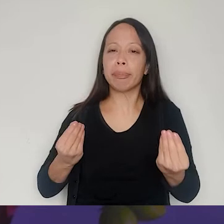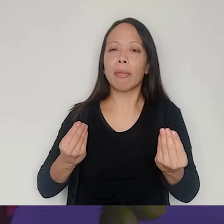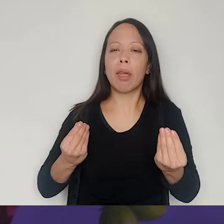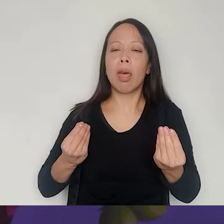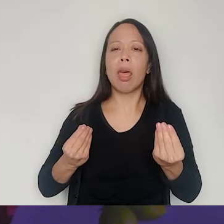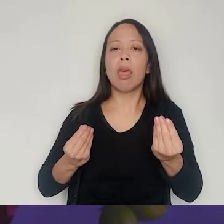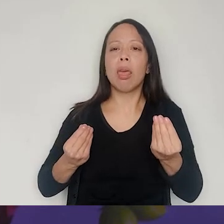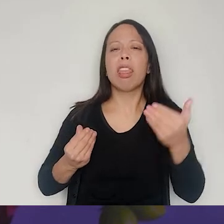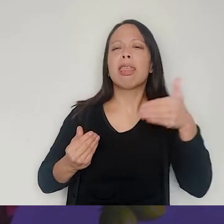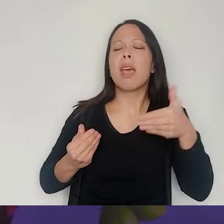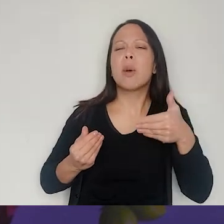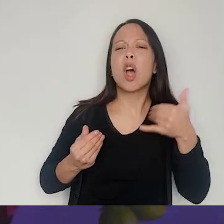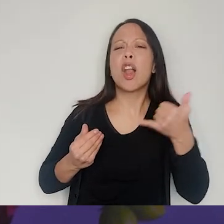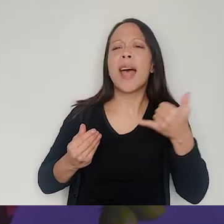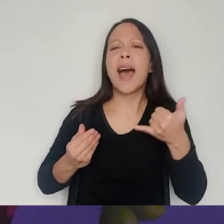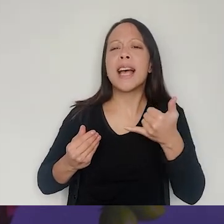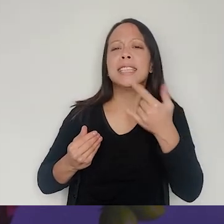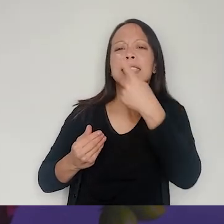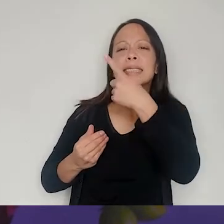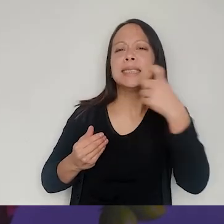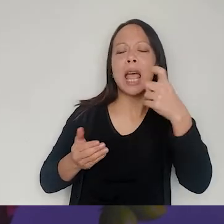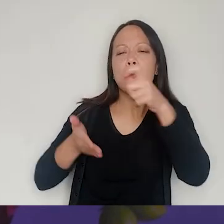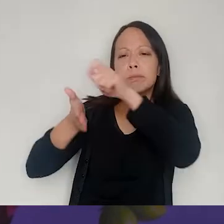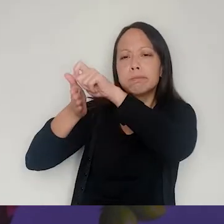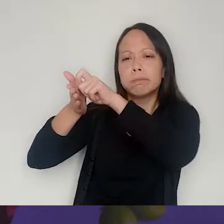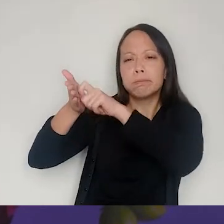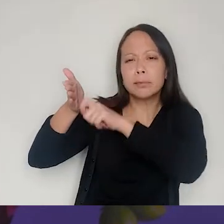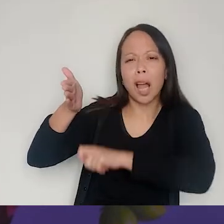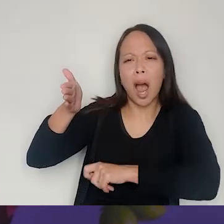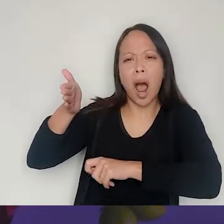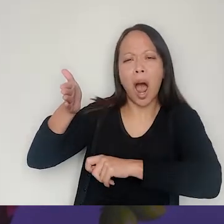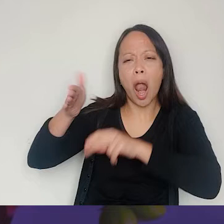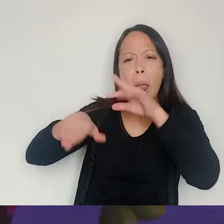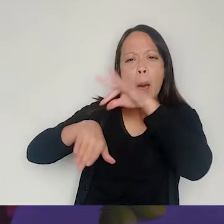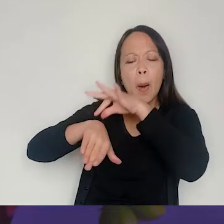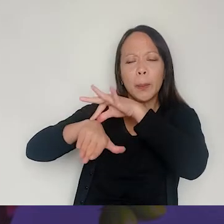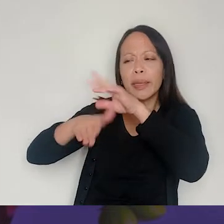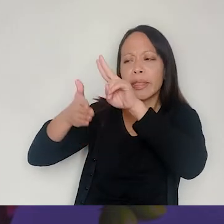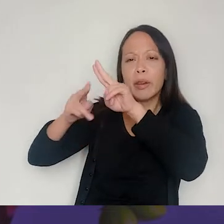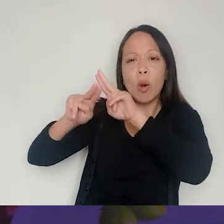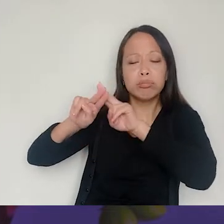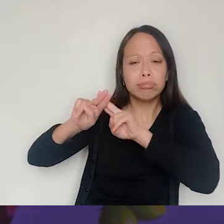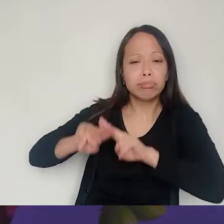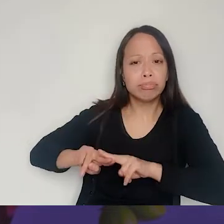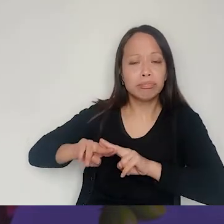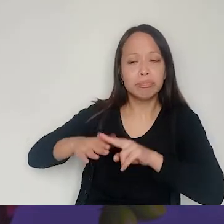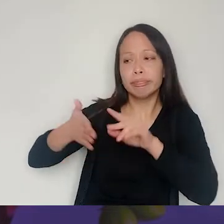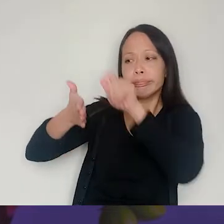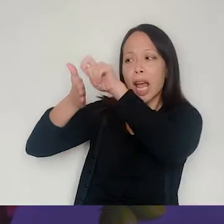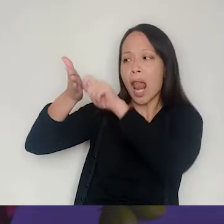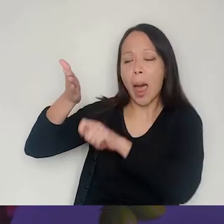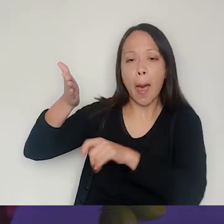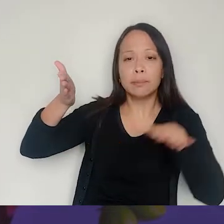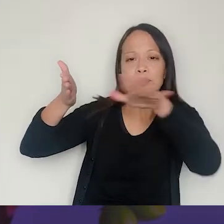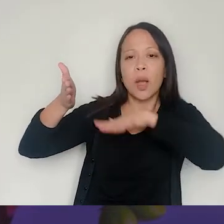demora diagnóstica si cogemos 100 historiales clínicos. Cogimos 100 historiales clínicos de, además, un hospital de Madrid, que es una de las ciudades